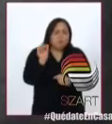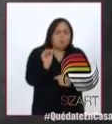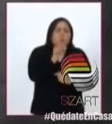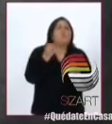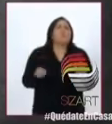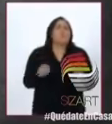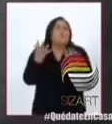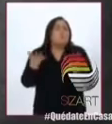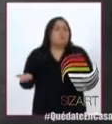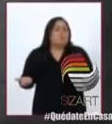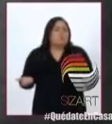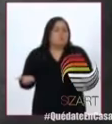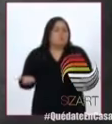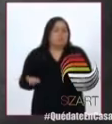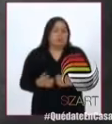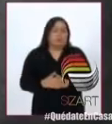decimal?